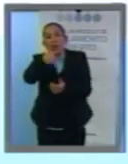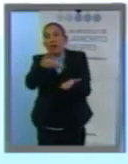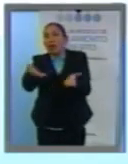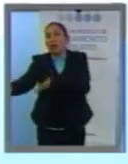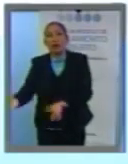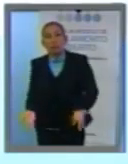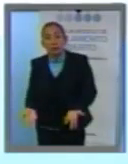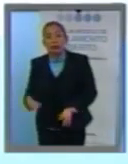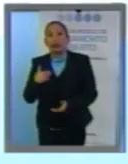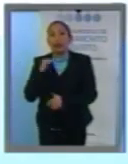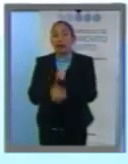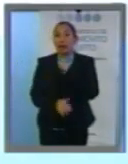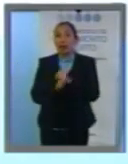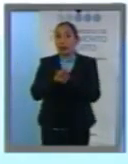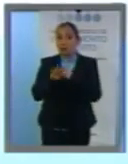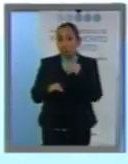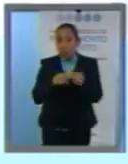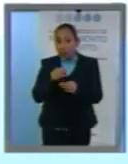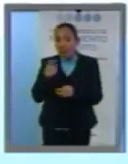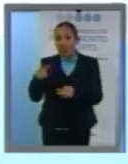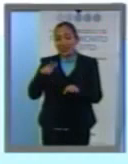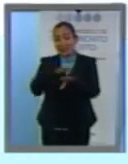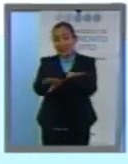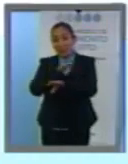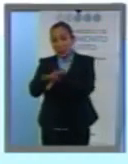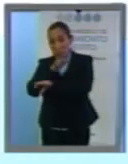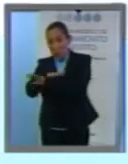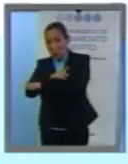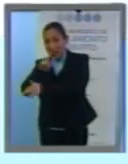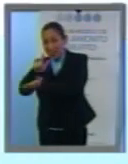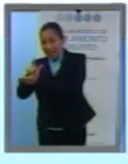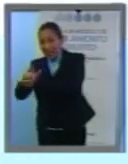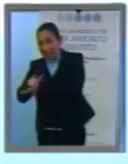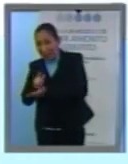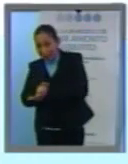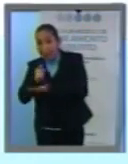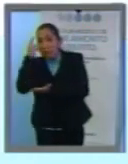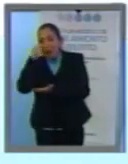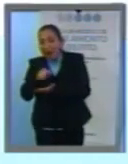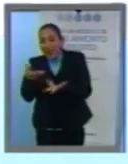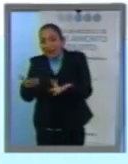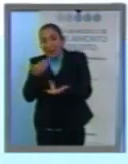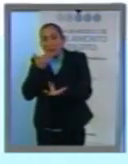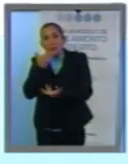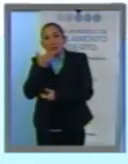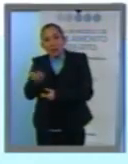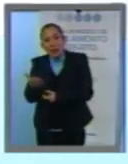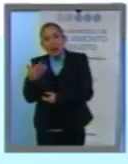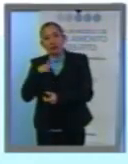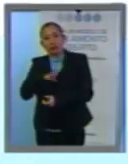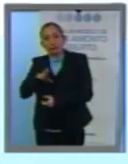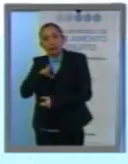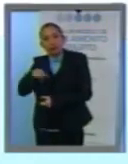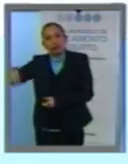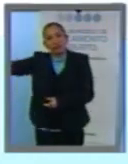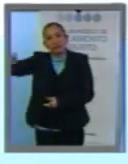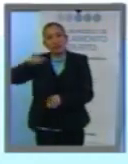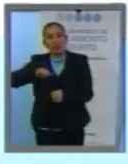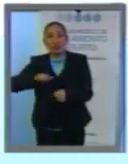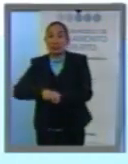todas estas extraordinarias reformas que hemos tenido para generar más resentimiento social, pues